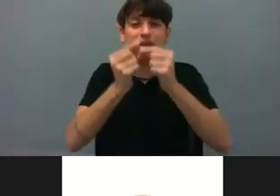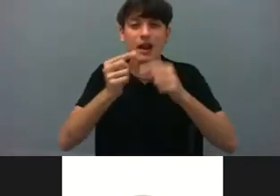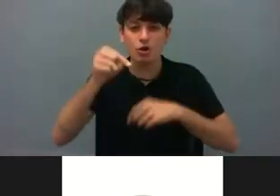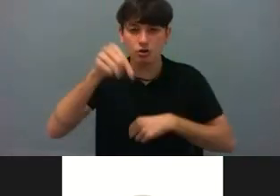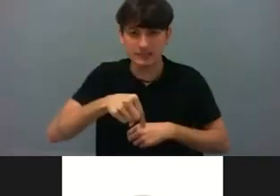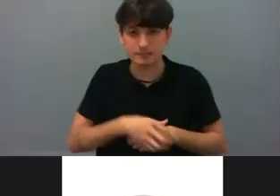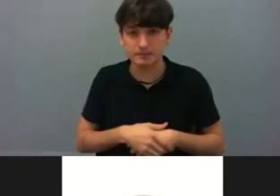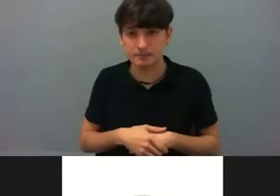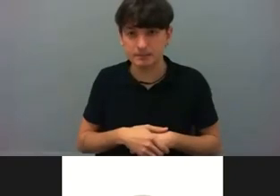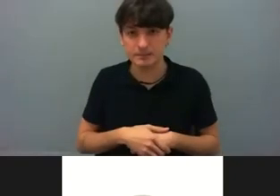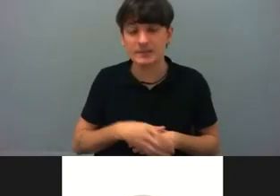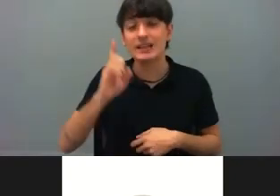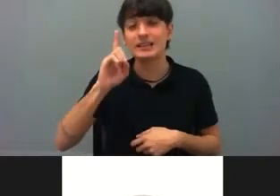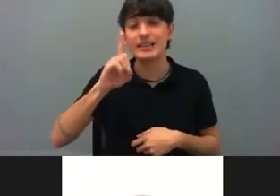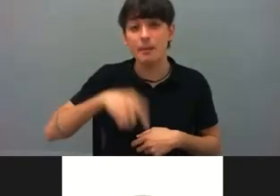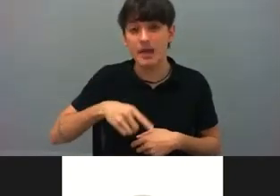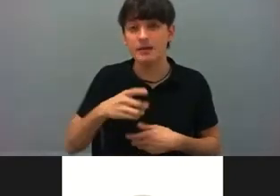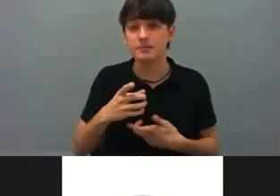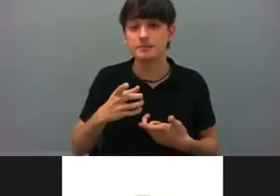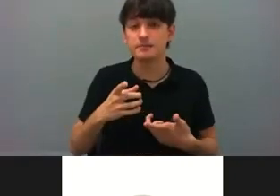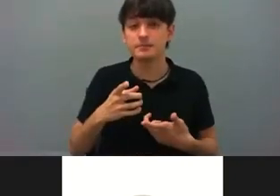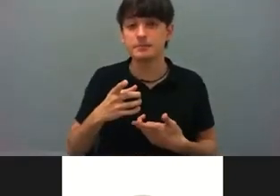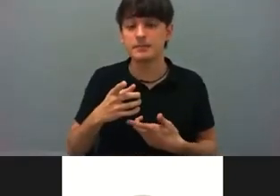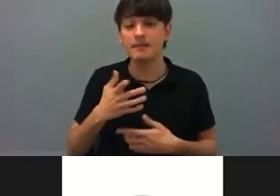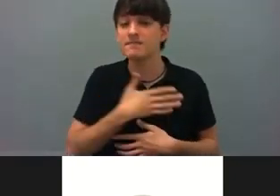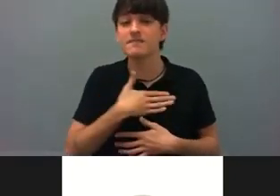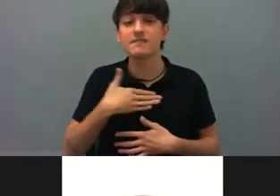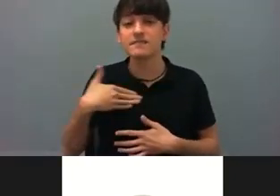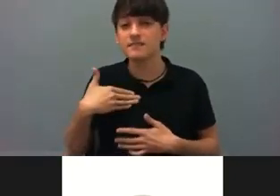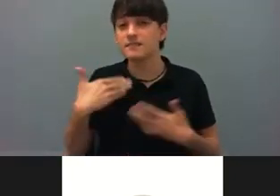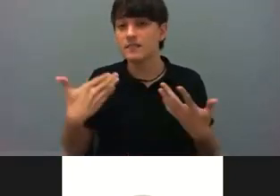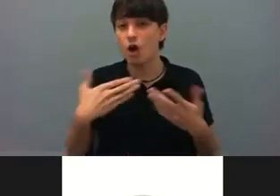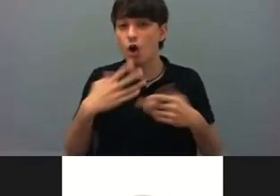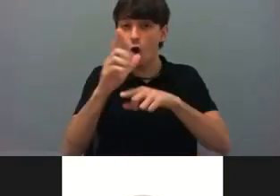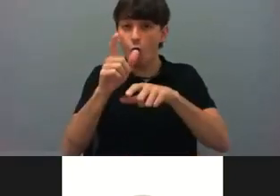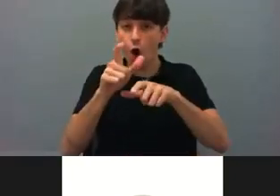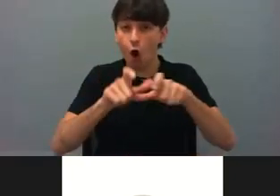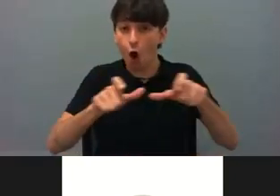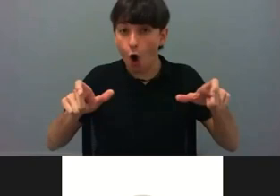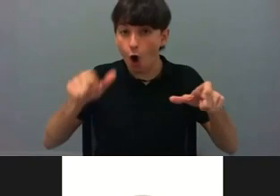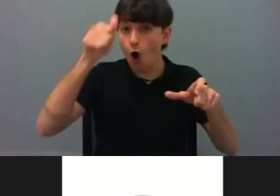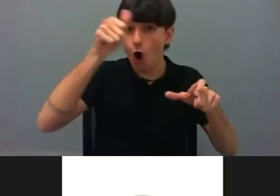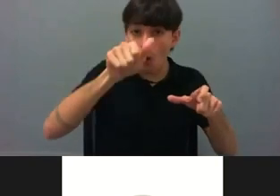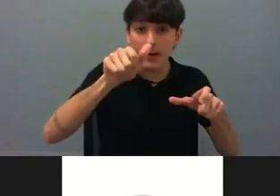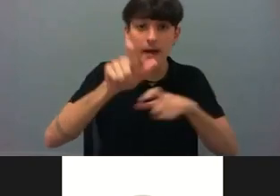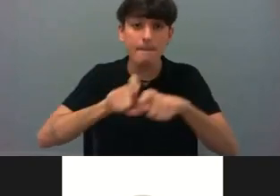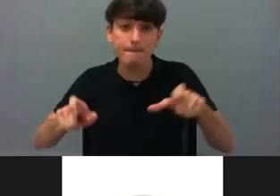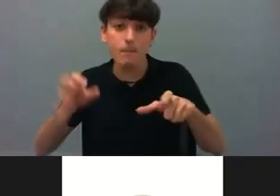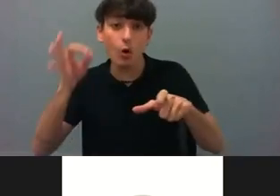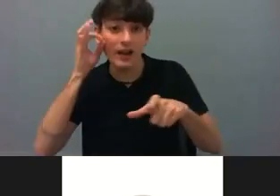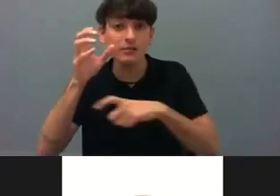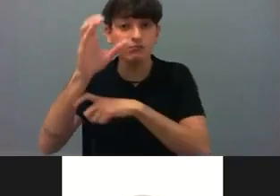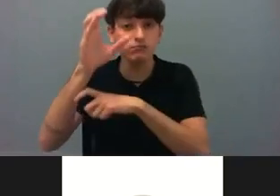esa experiencia vital, ¿no? Y me gustaría, de alguna manera, a los hombres y a las mujeres que te están escuchando, que nos están